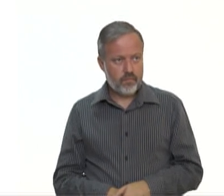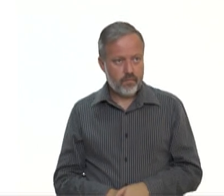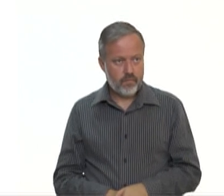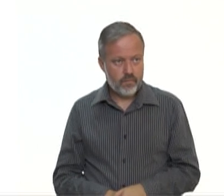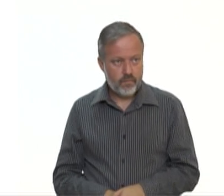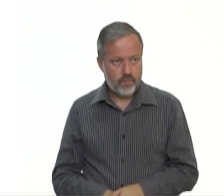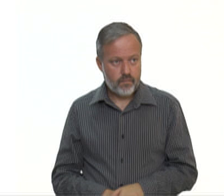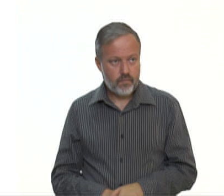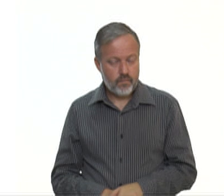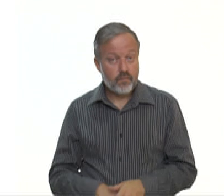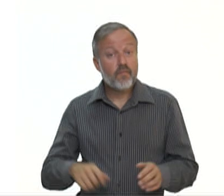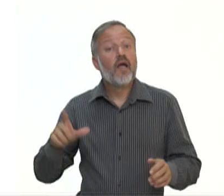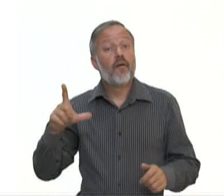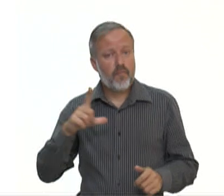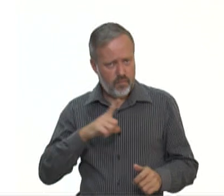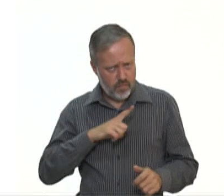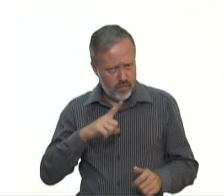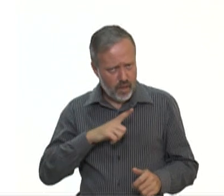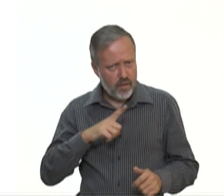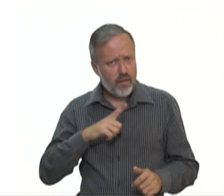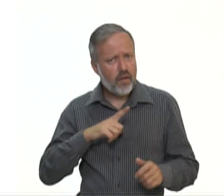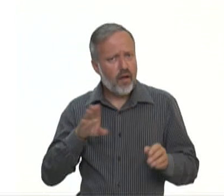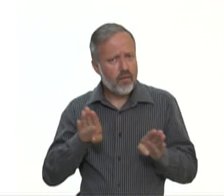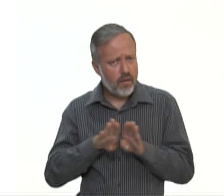Aqui nós também temos as perguntas fundamentais.